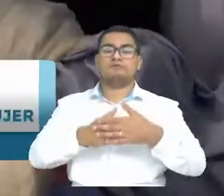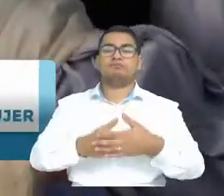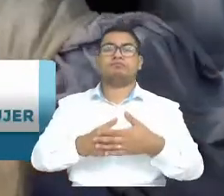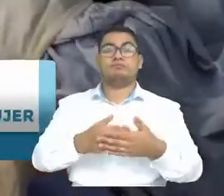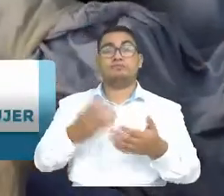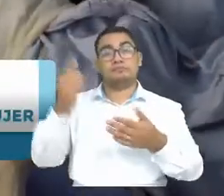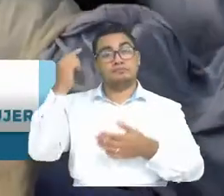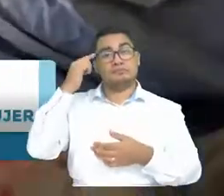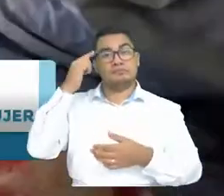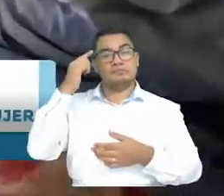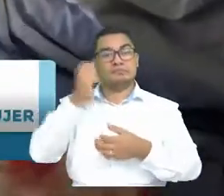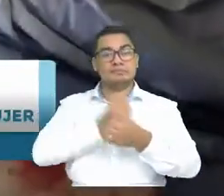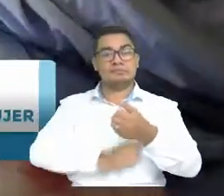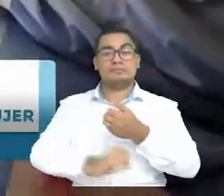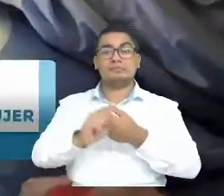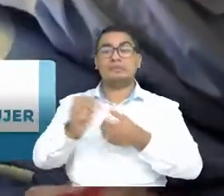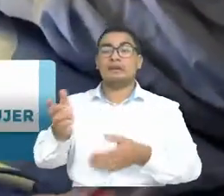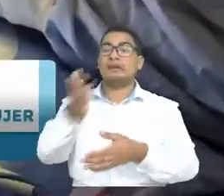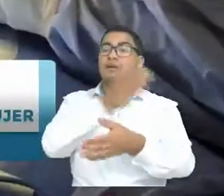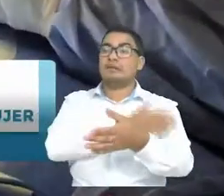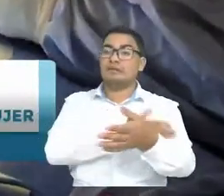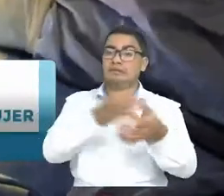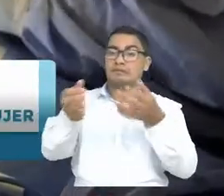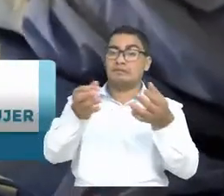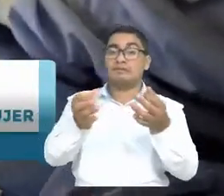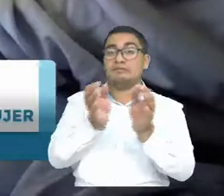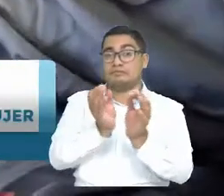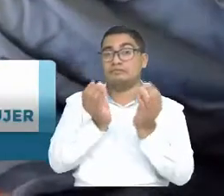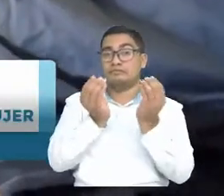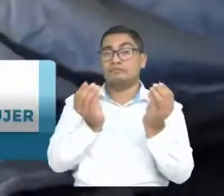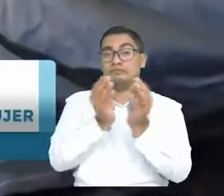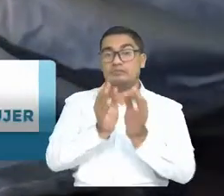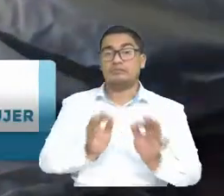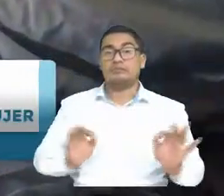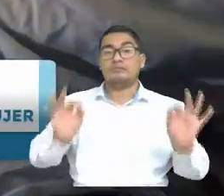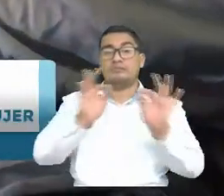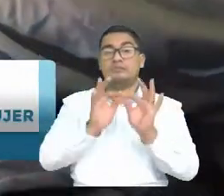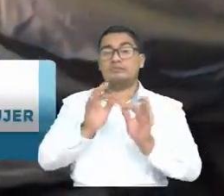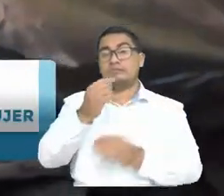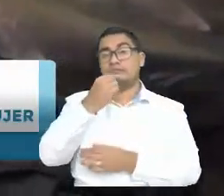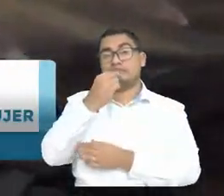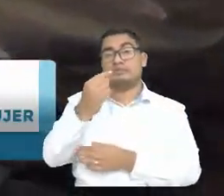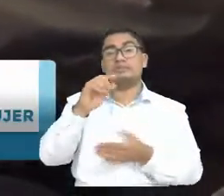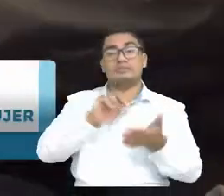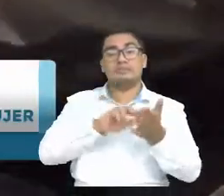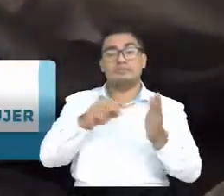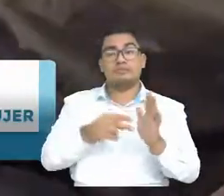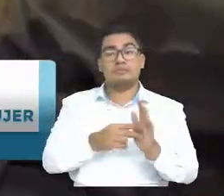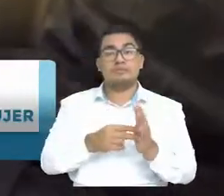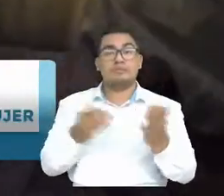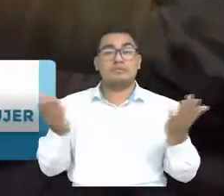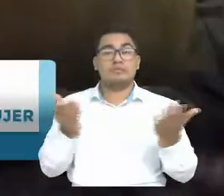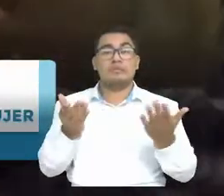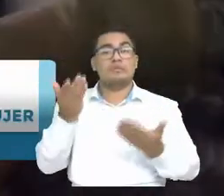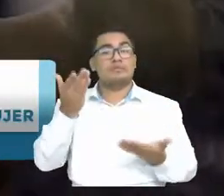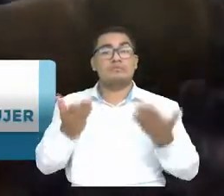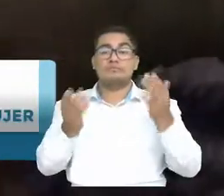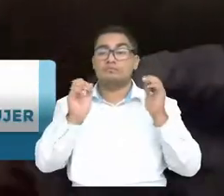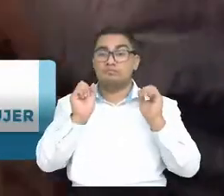piensan tener hijos, pues eso que usted acaba de decir es muy interesante. Todas las señales que indican que está ante un